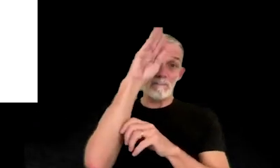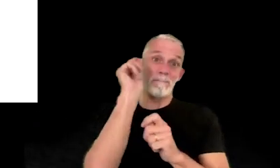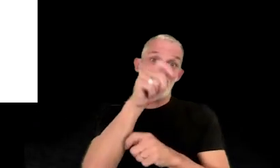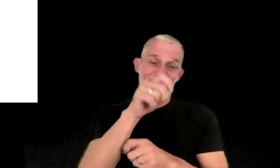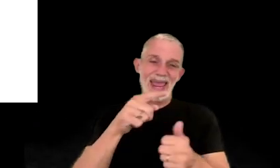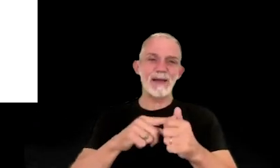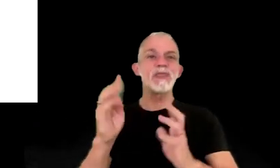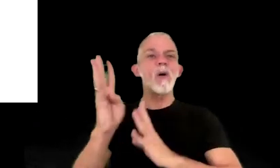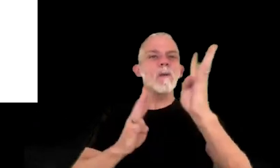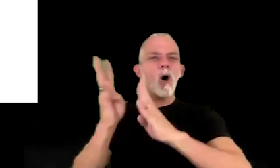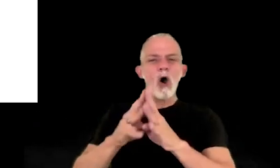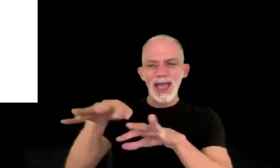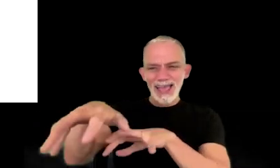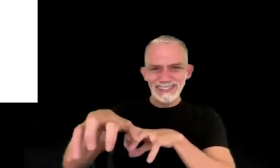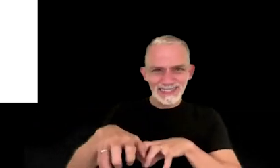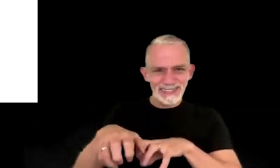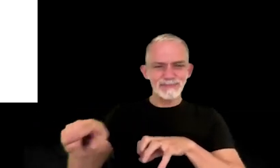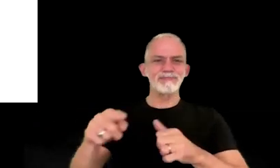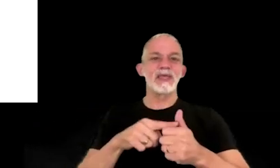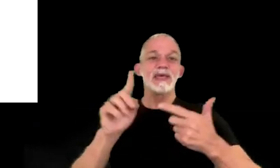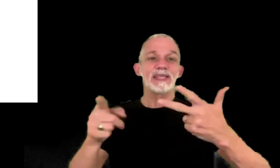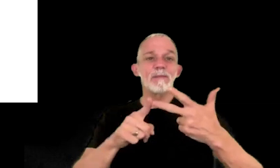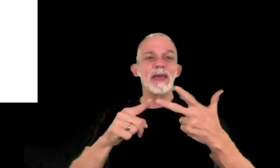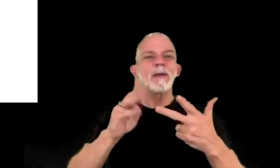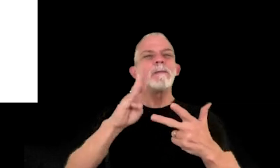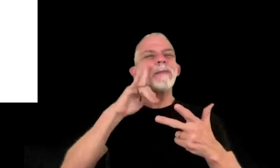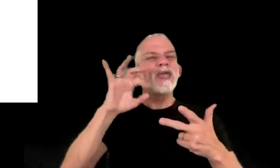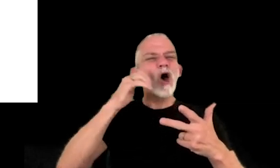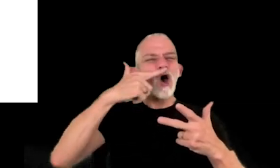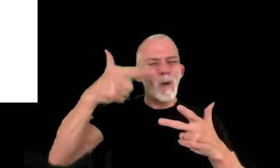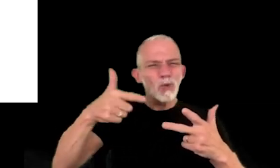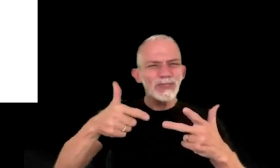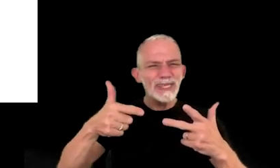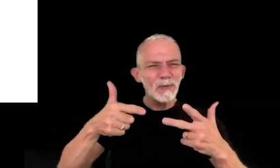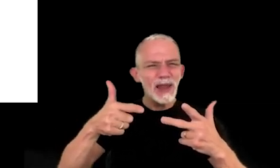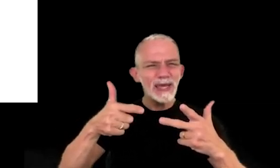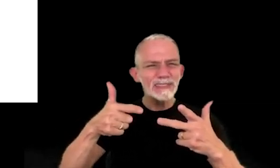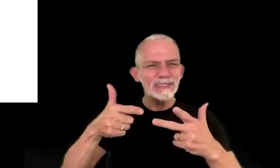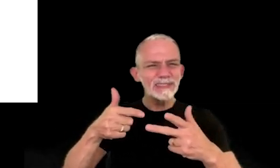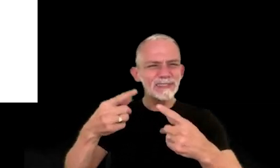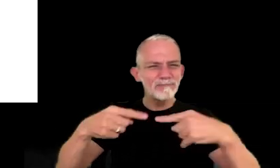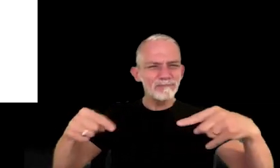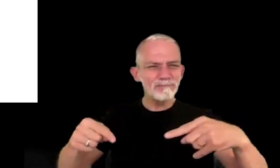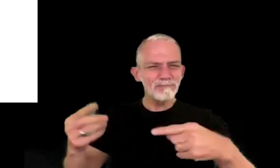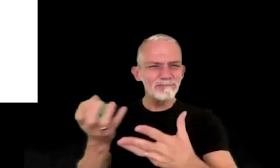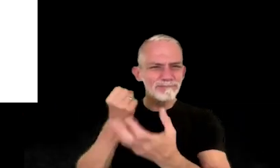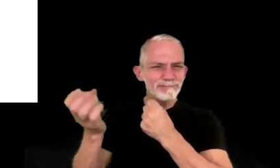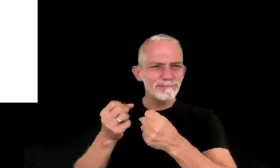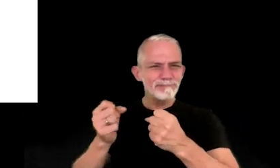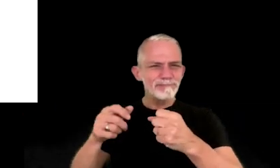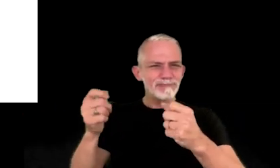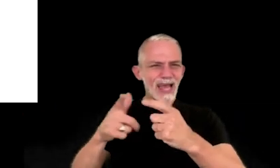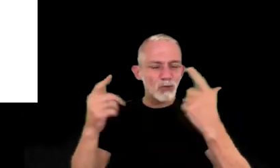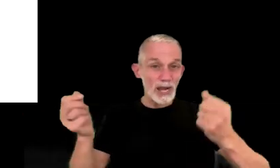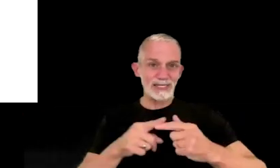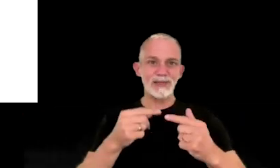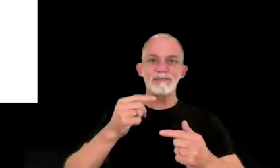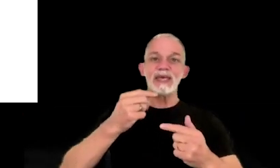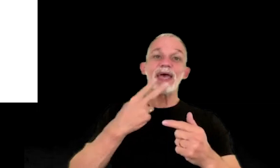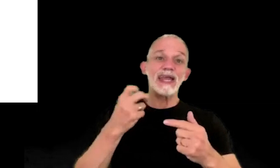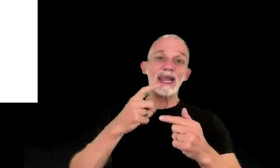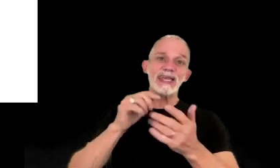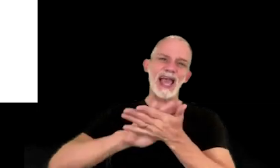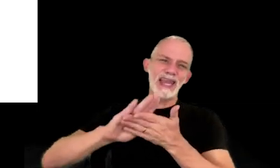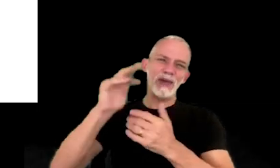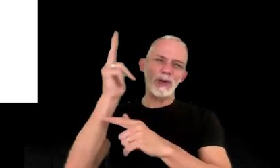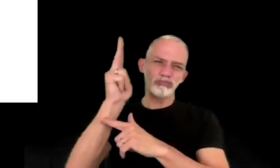bosques cultivados, los biocombustibles, otro tema que se le está dando mucha trascendencia ahora, las energías renovables, que se